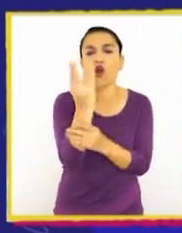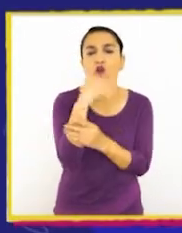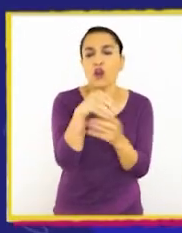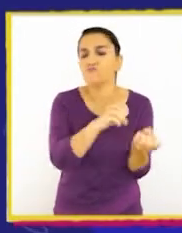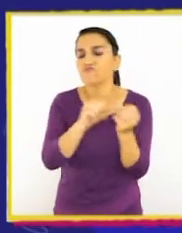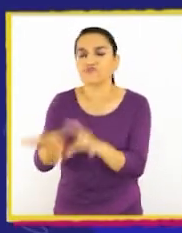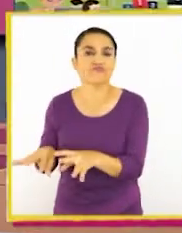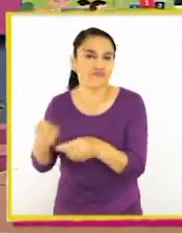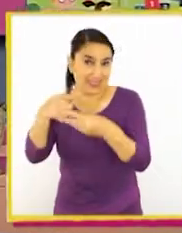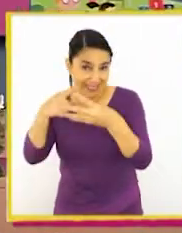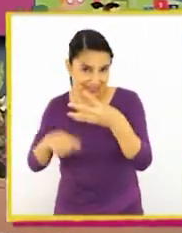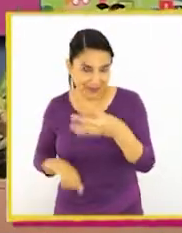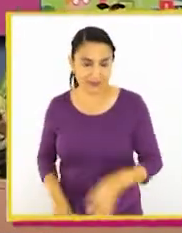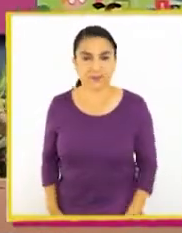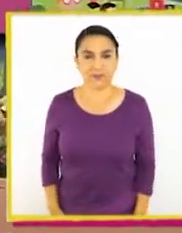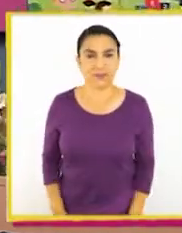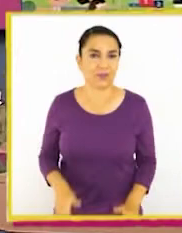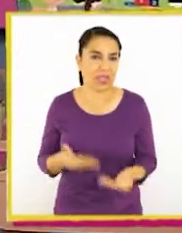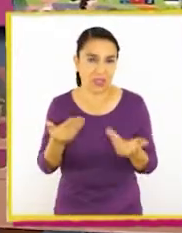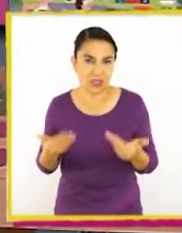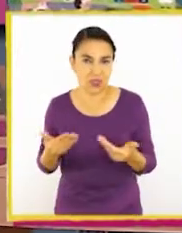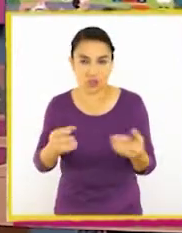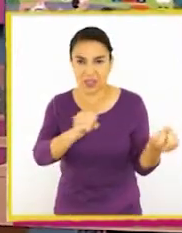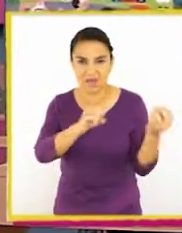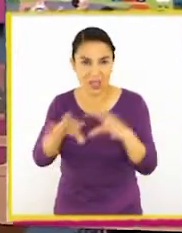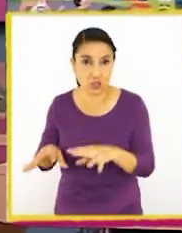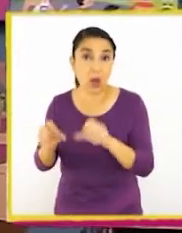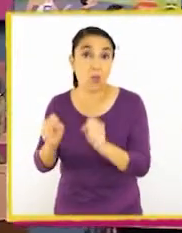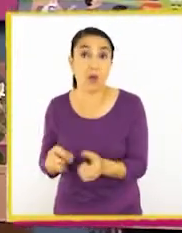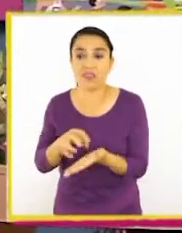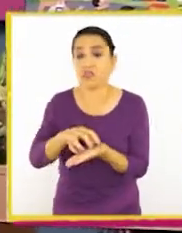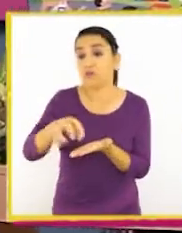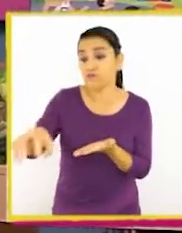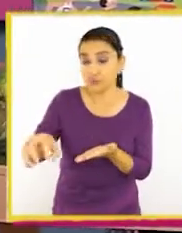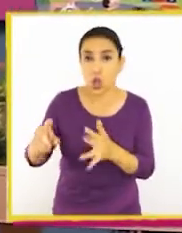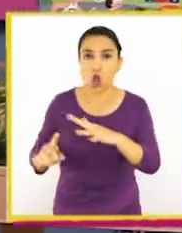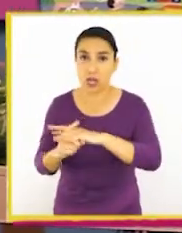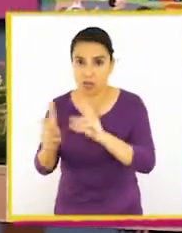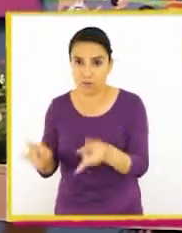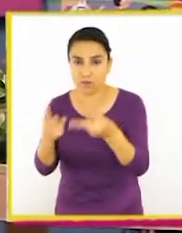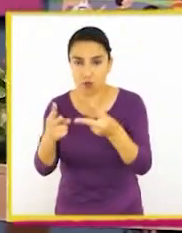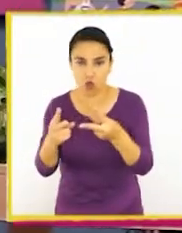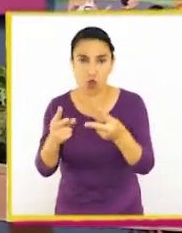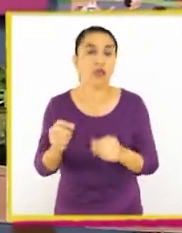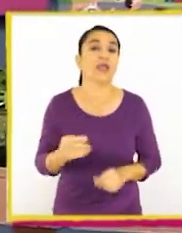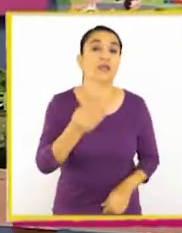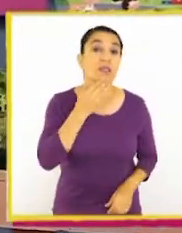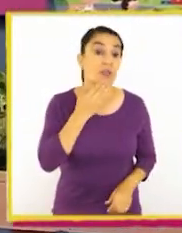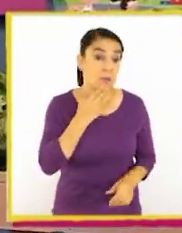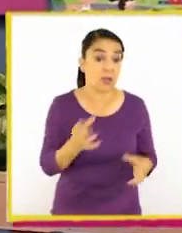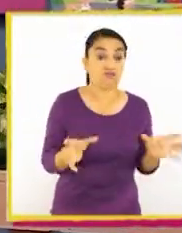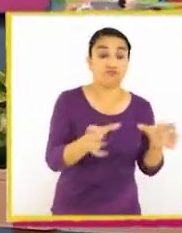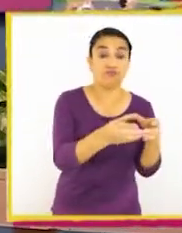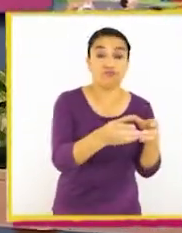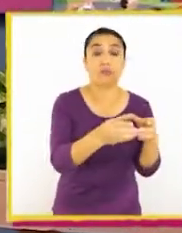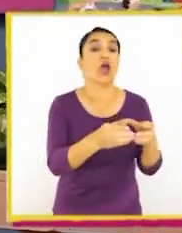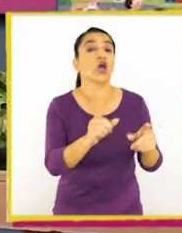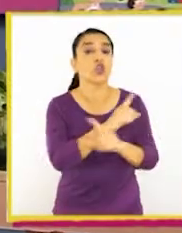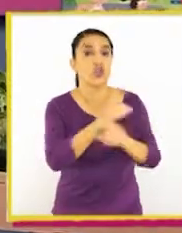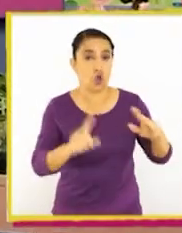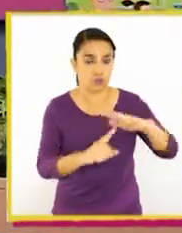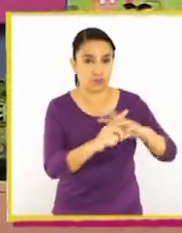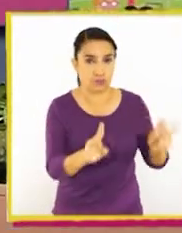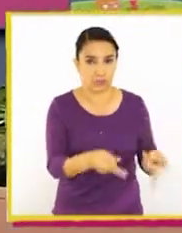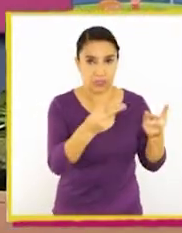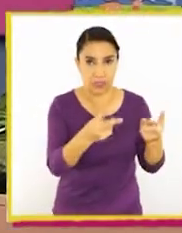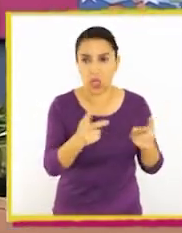marchitaron, entre otras. Entonces, la basura se puede dividir en materia orgánica e inorgánica. La materia orgánica